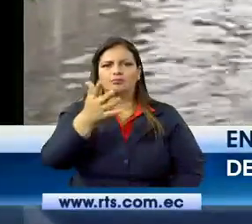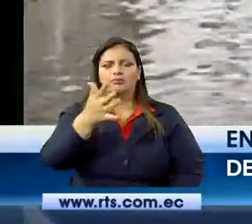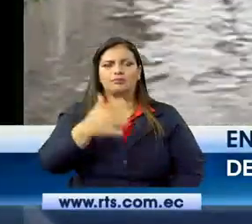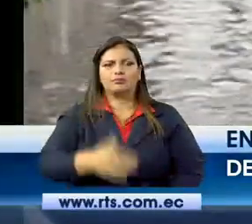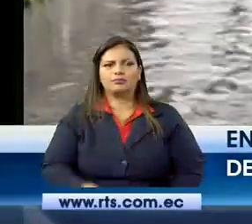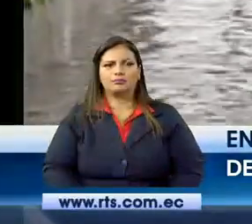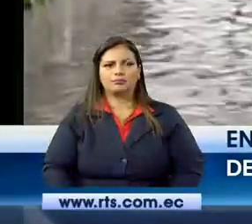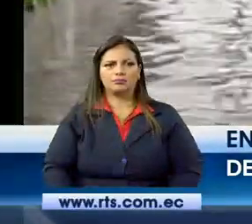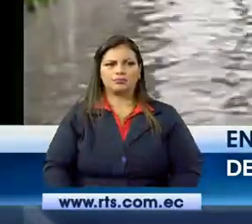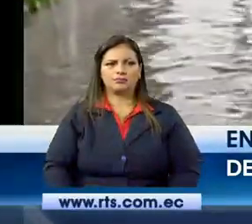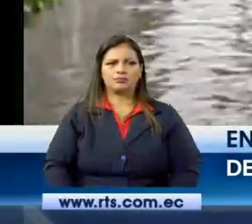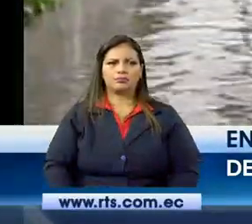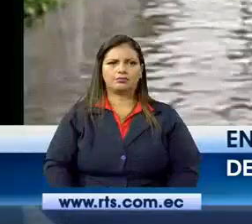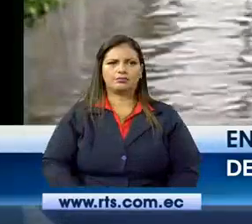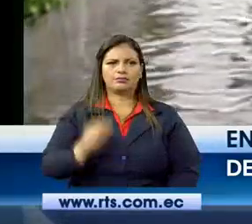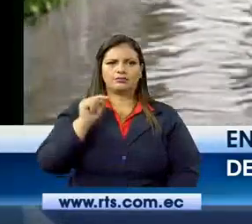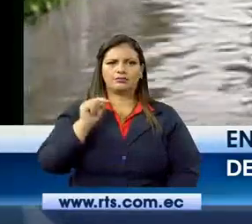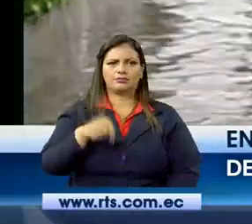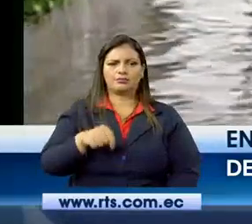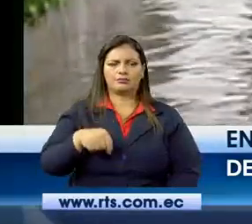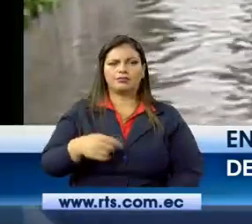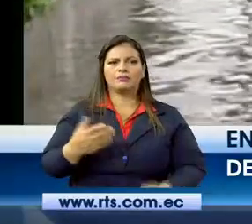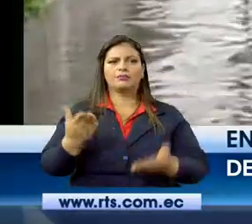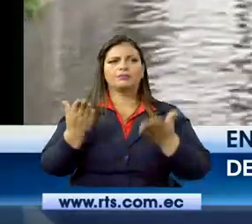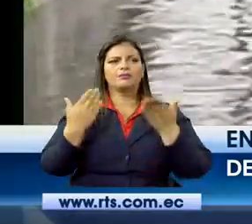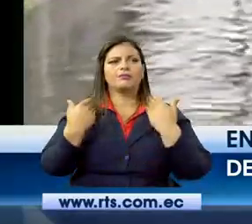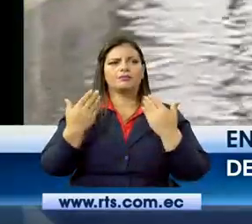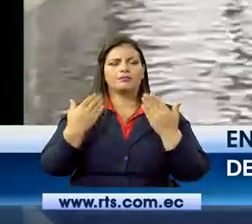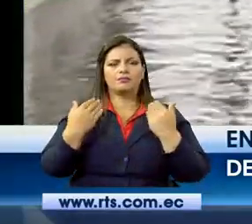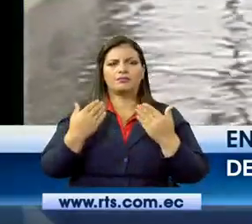averiado. Estamos en la avenida Las Aguas de Guayaquil.